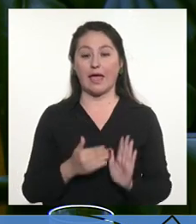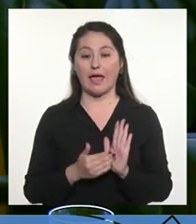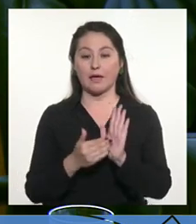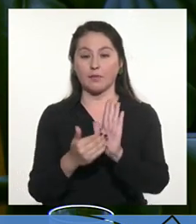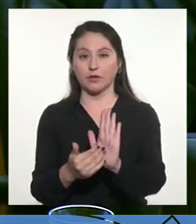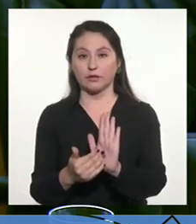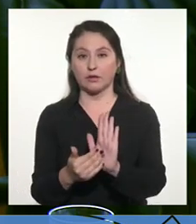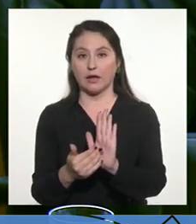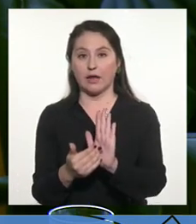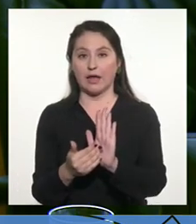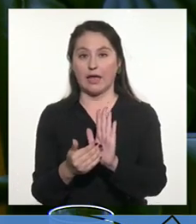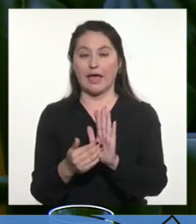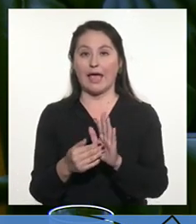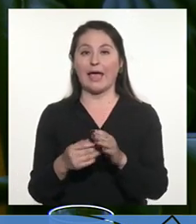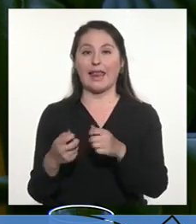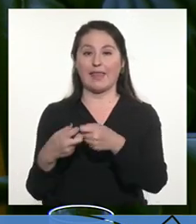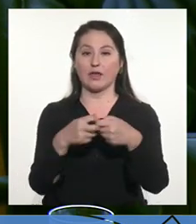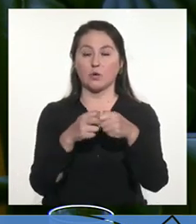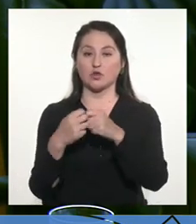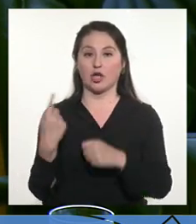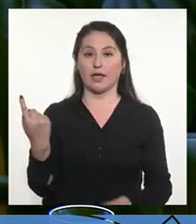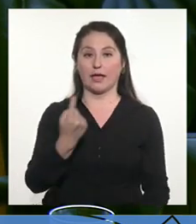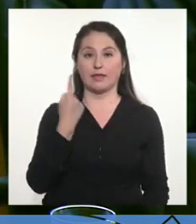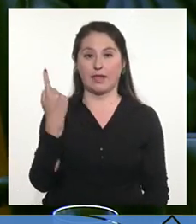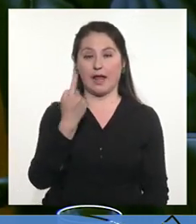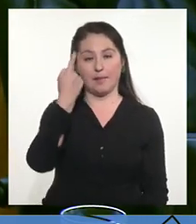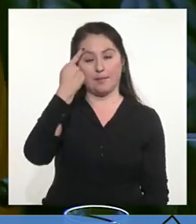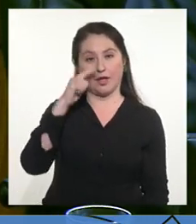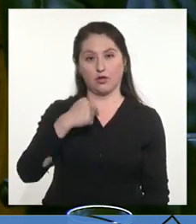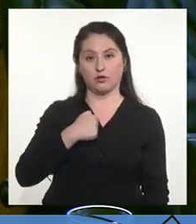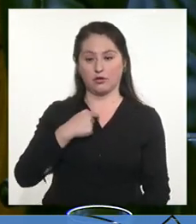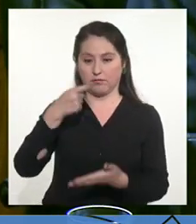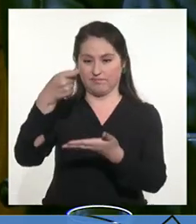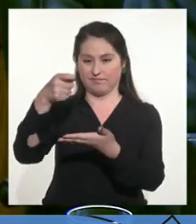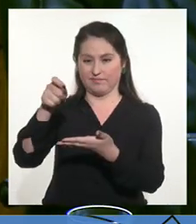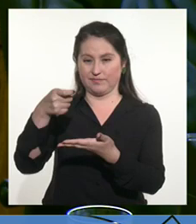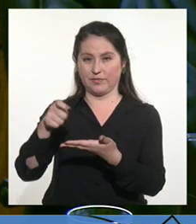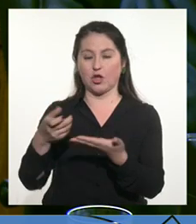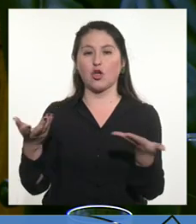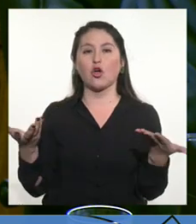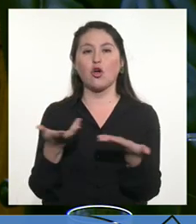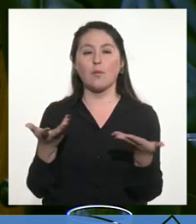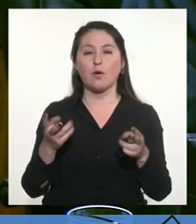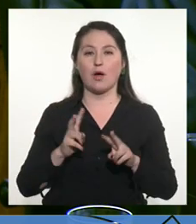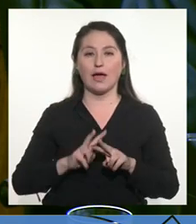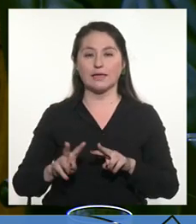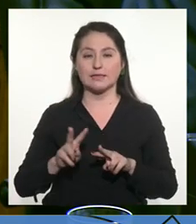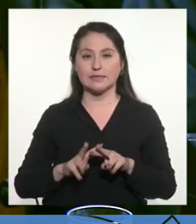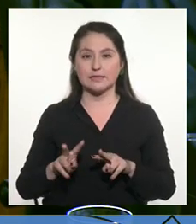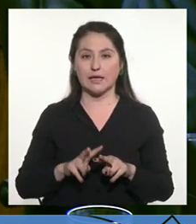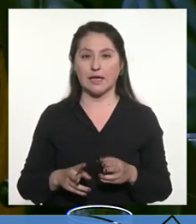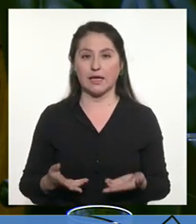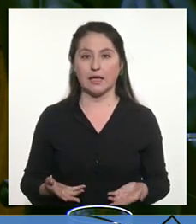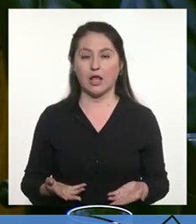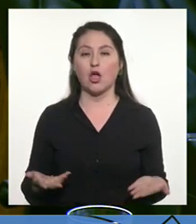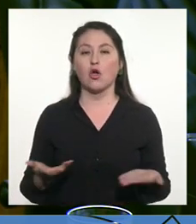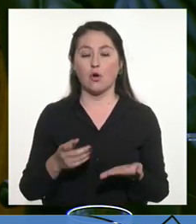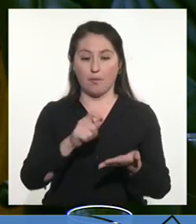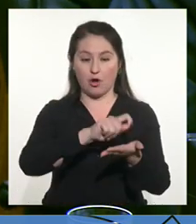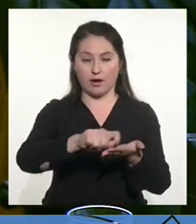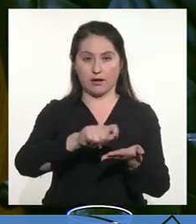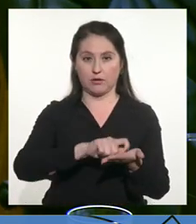general primaria pero he estado realizando también formas de operar o formas de redactar